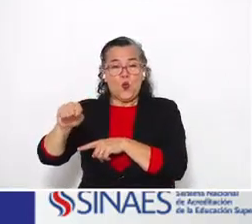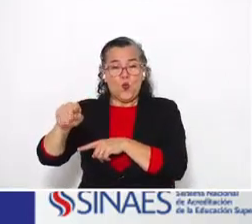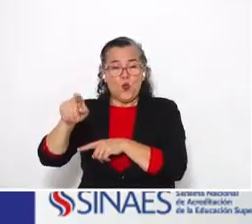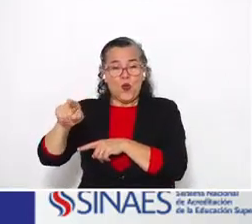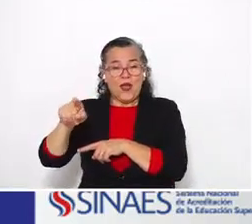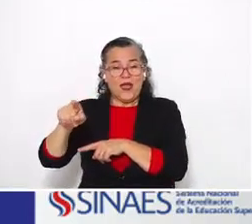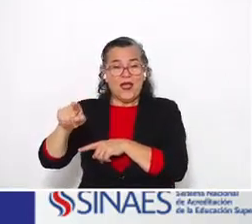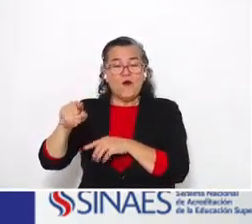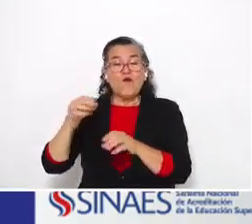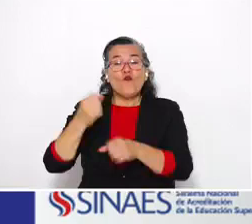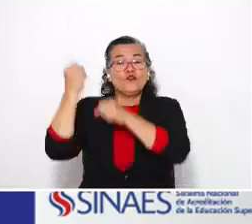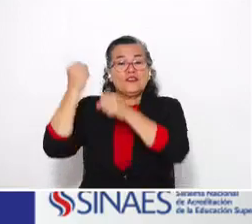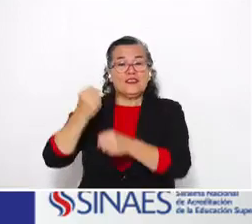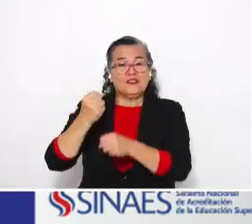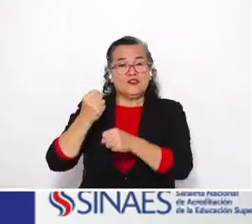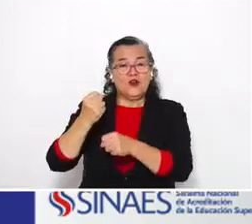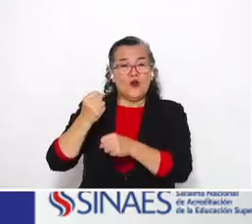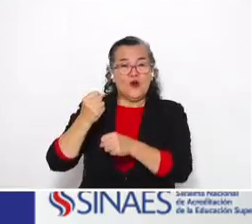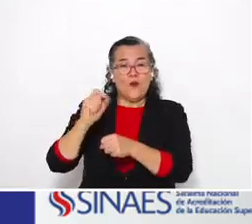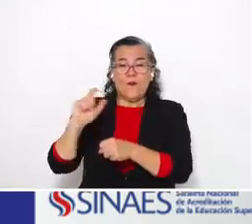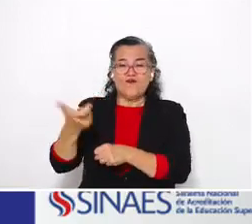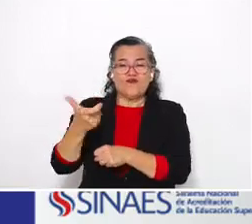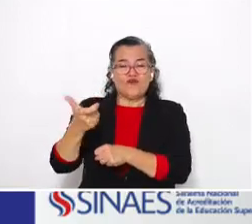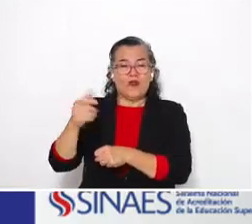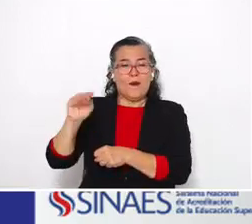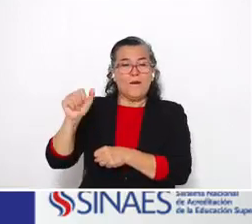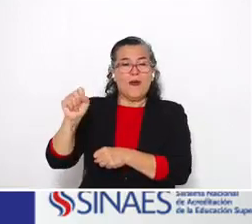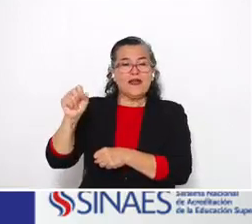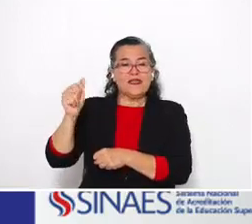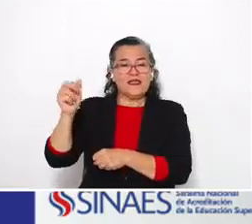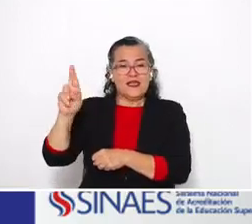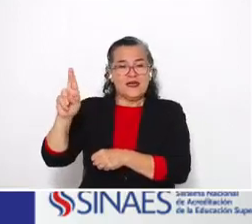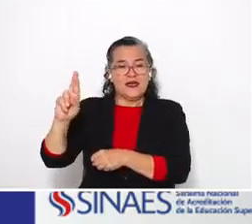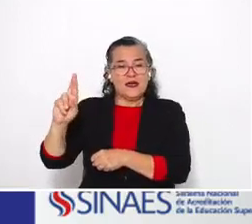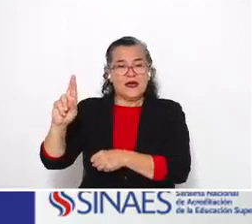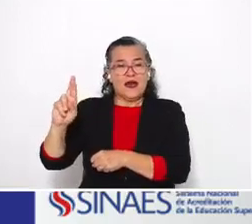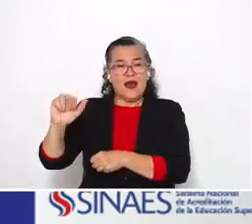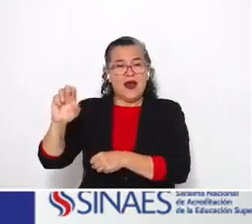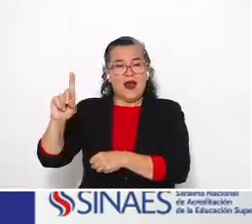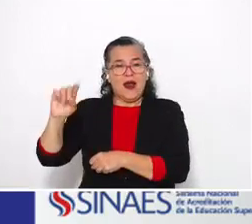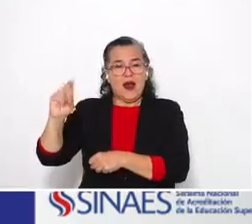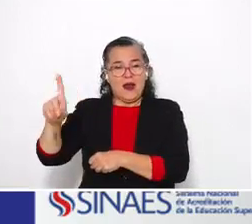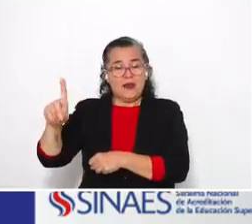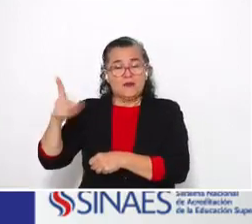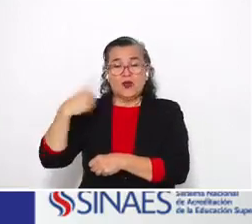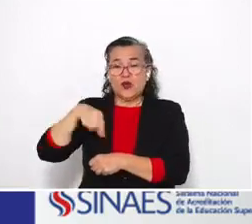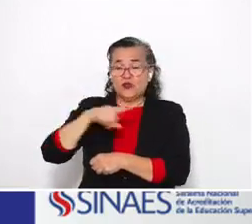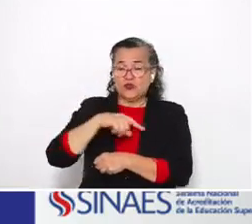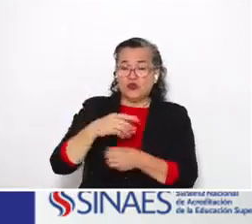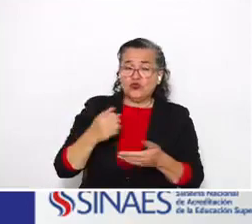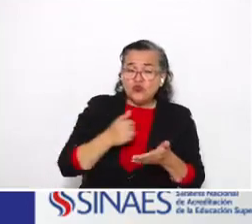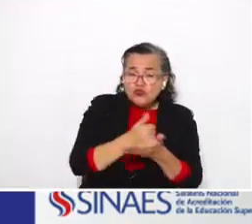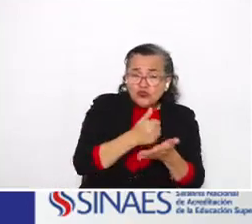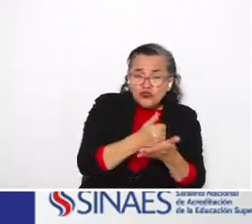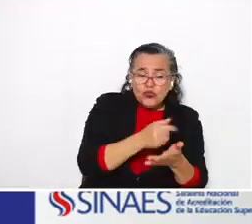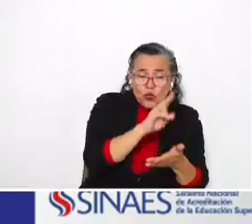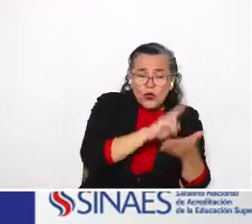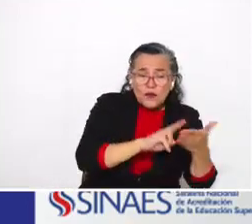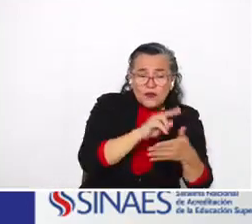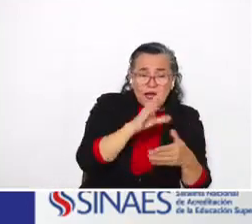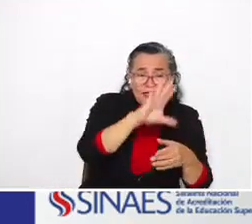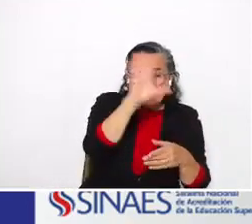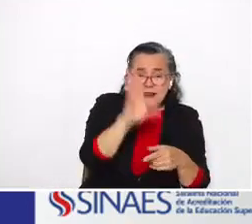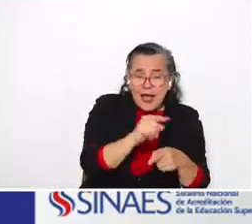Mastercard también quiere que, porque hemos estado contribuyendo con las universidades africanas para